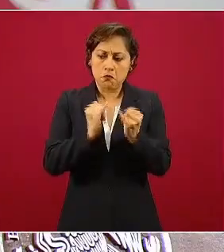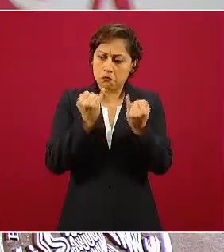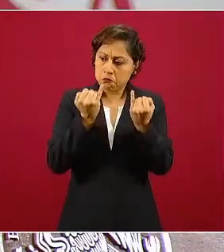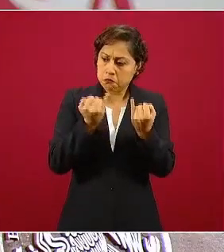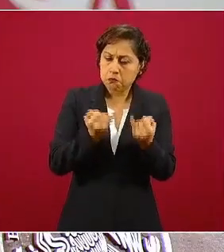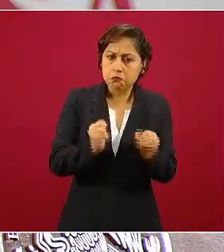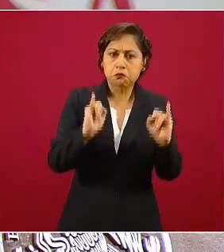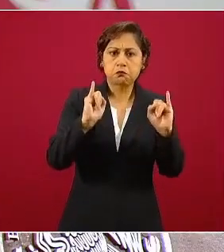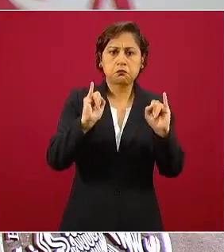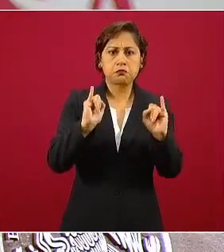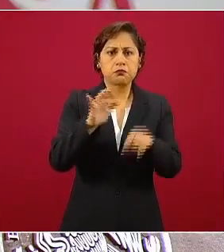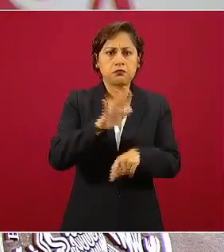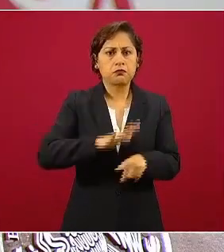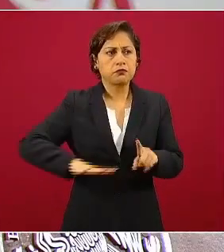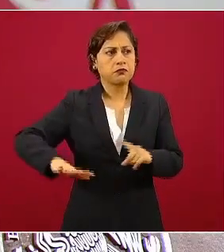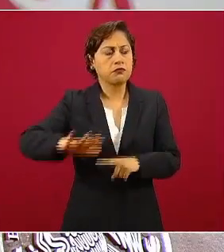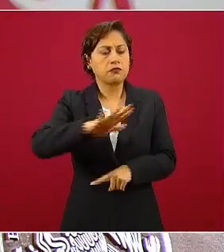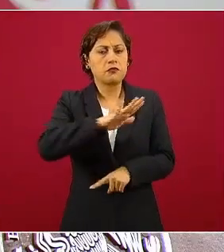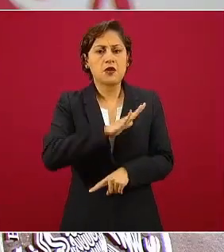autónomos,